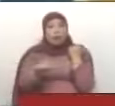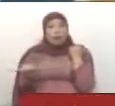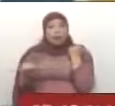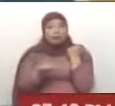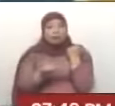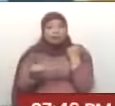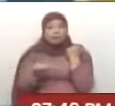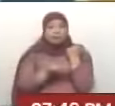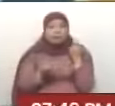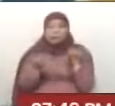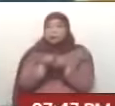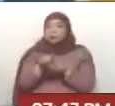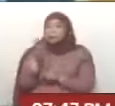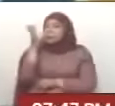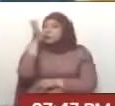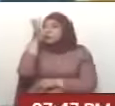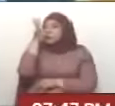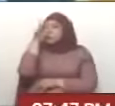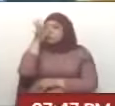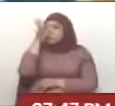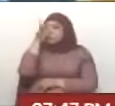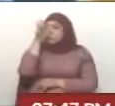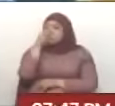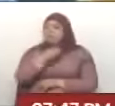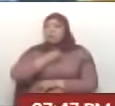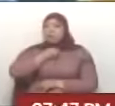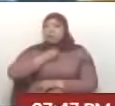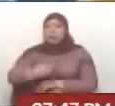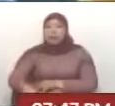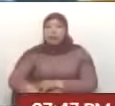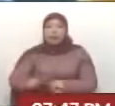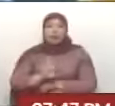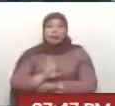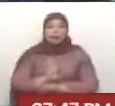Tan payaso, tan burdo y tan derrotado como Guaidó.